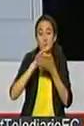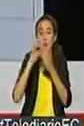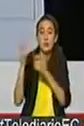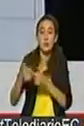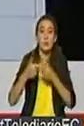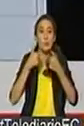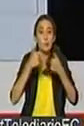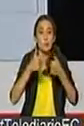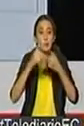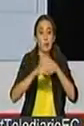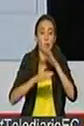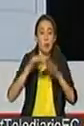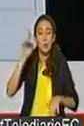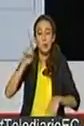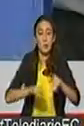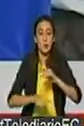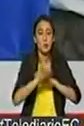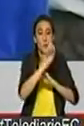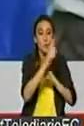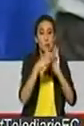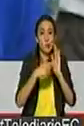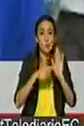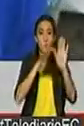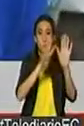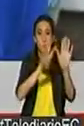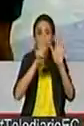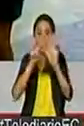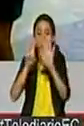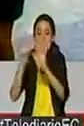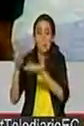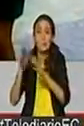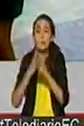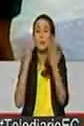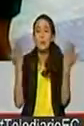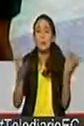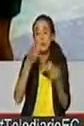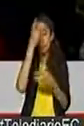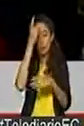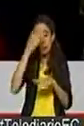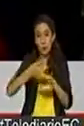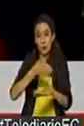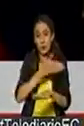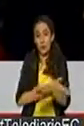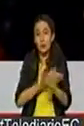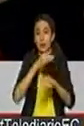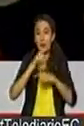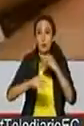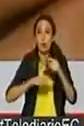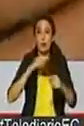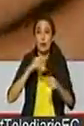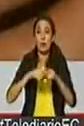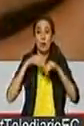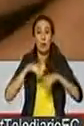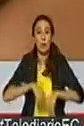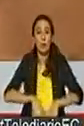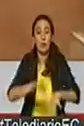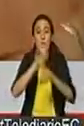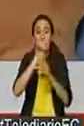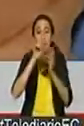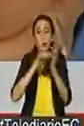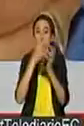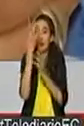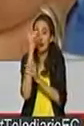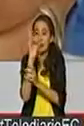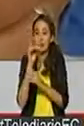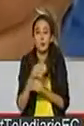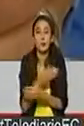la banca cerrada en 1999, quienes podrán saldar la situación que esperaban hacerlo con la ley expedida para el efecto en 2017,